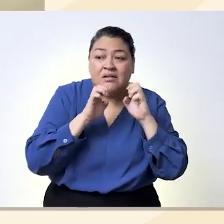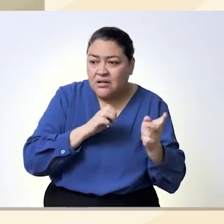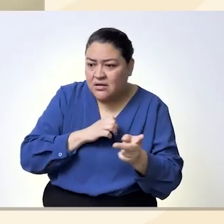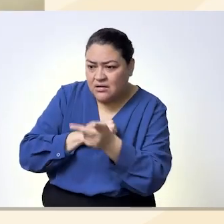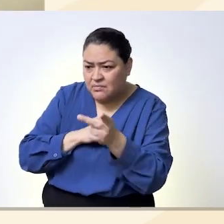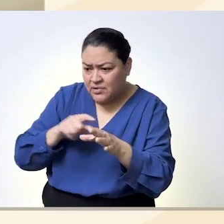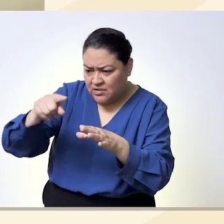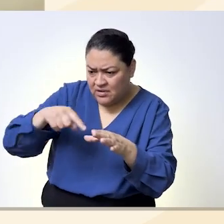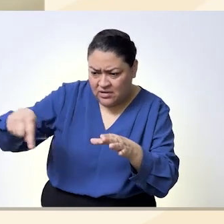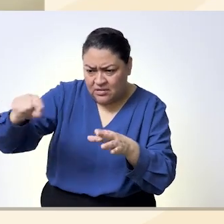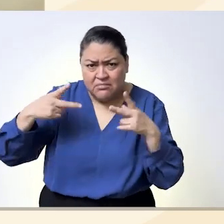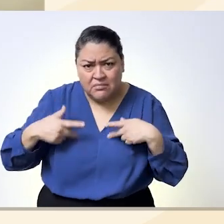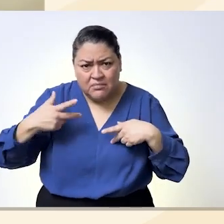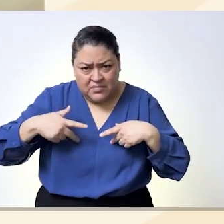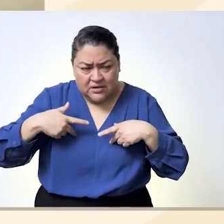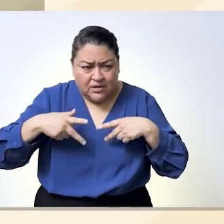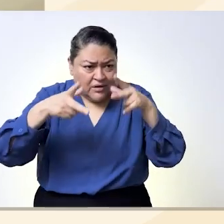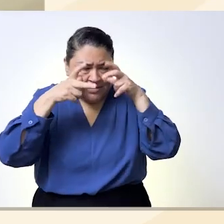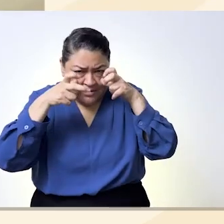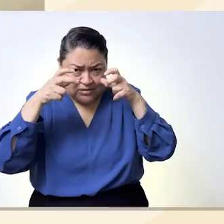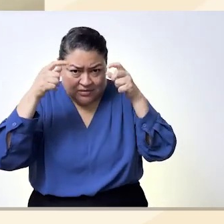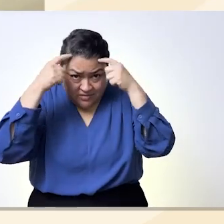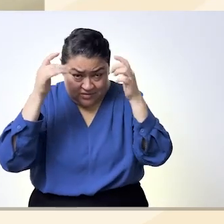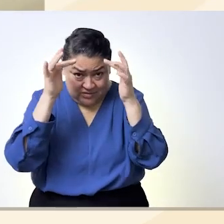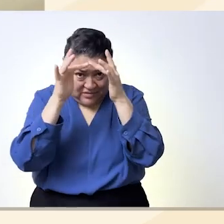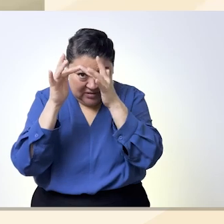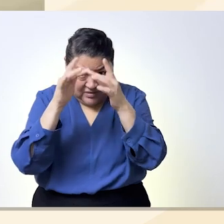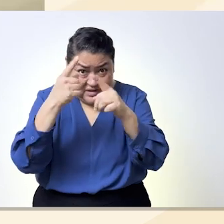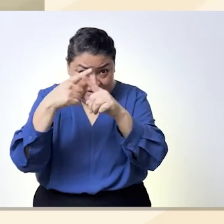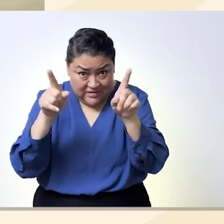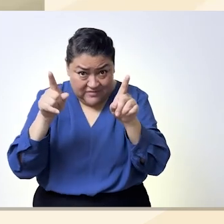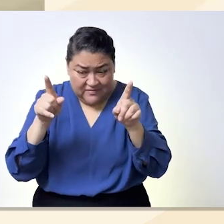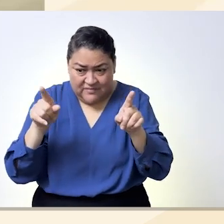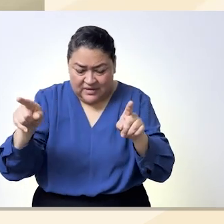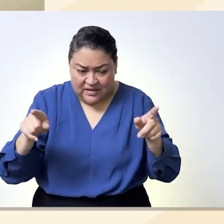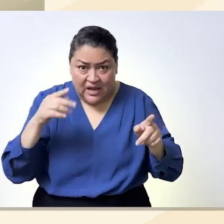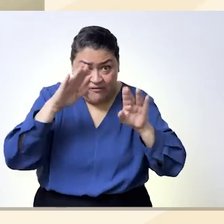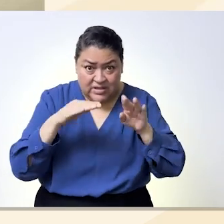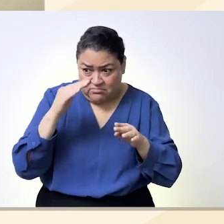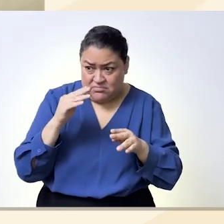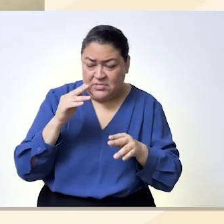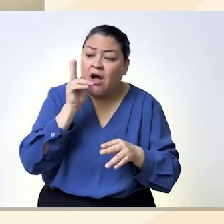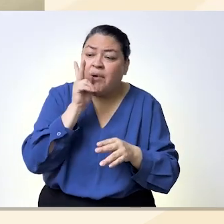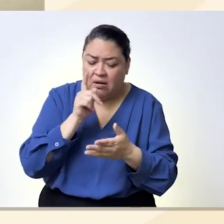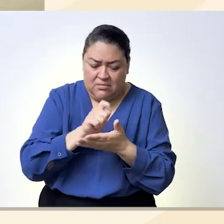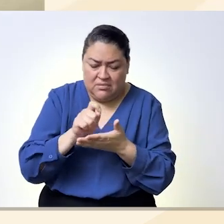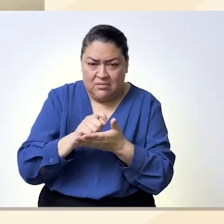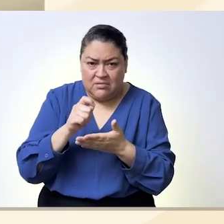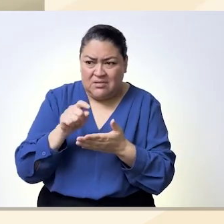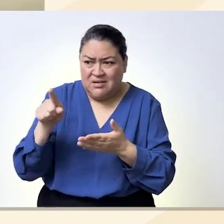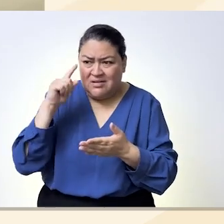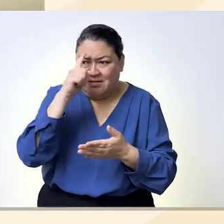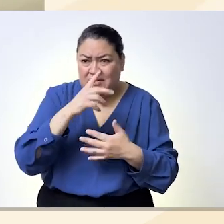caer en temas de normativas, en pruebas rarísimas que más allá de qué respondo, ni siquiera estoy entendiendo la